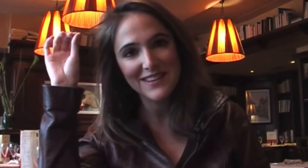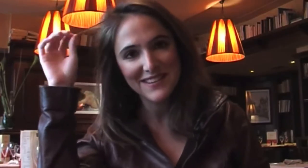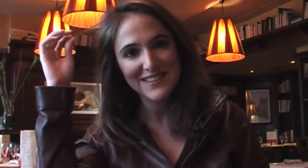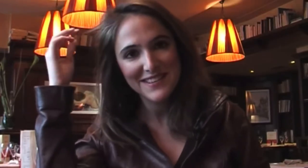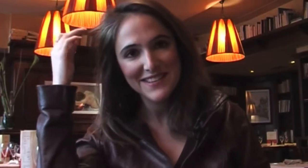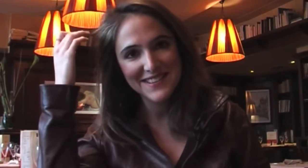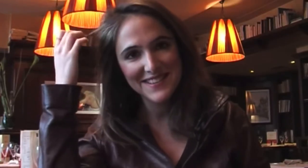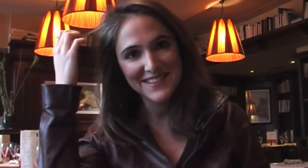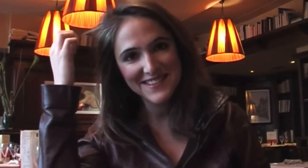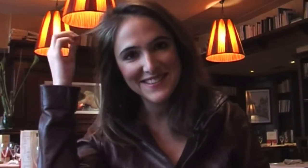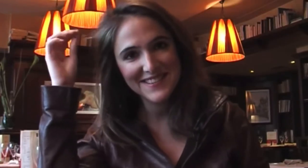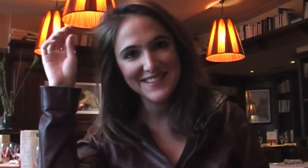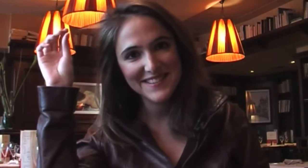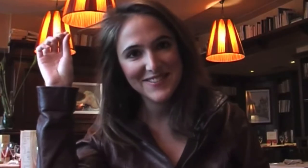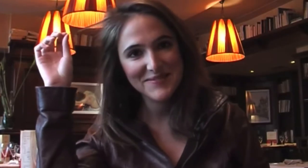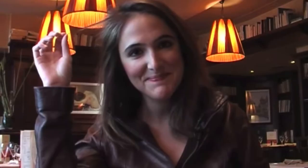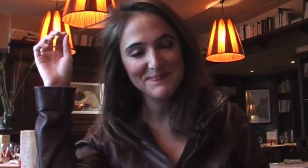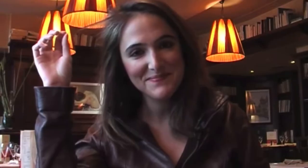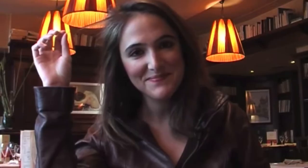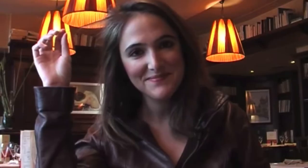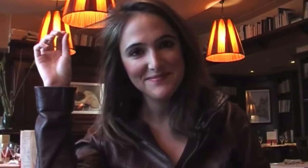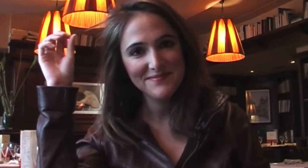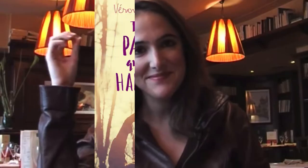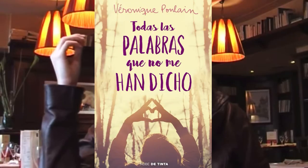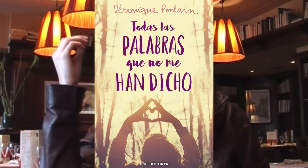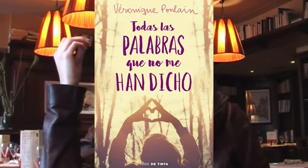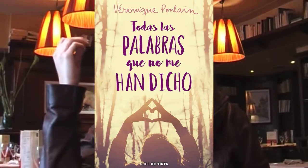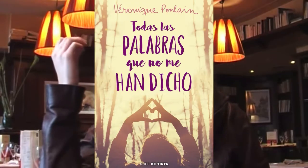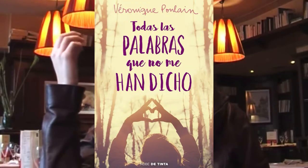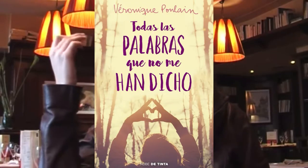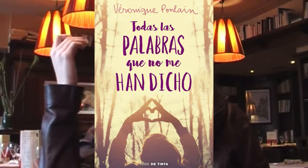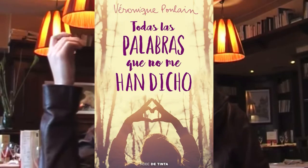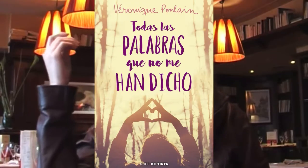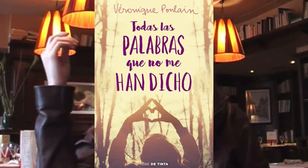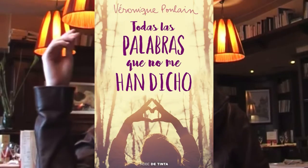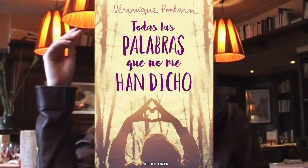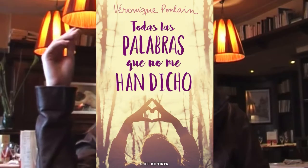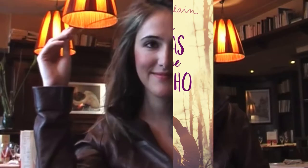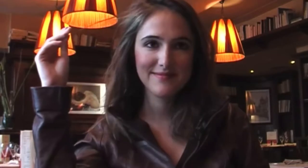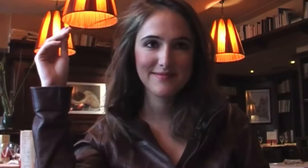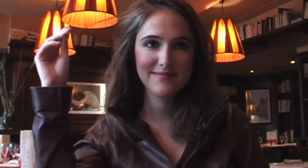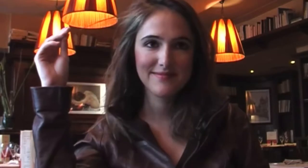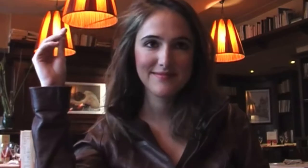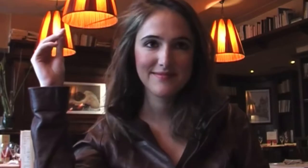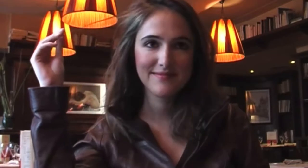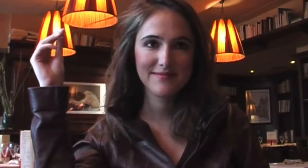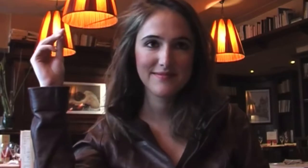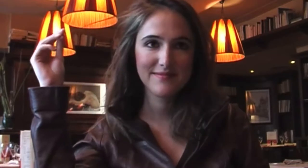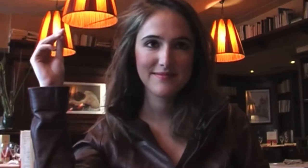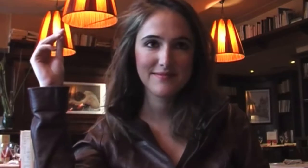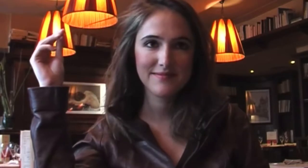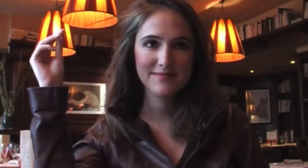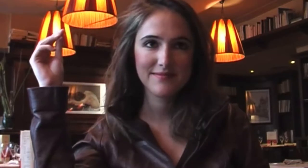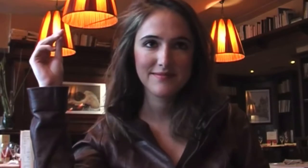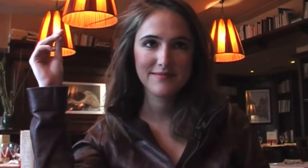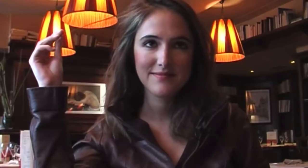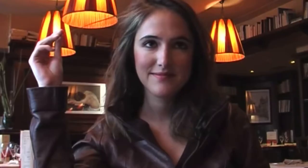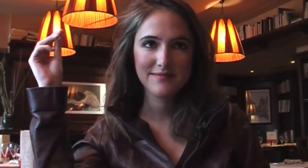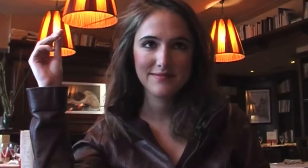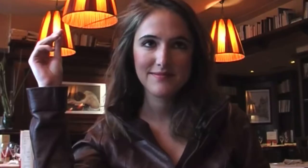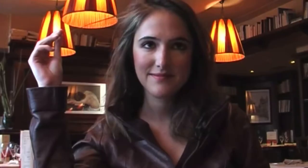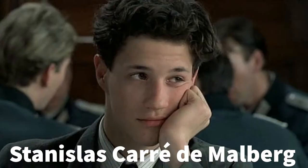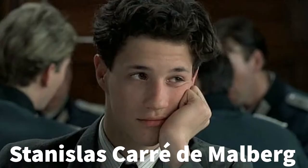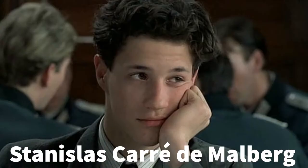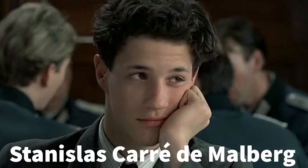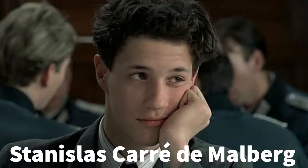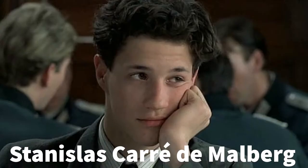sordos, lo que más tarde relataría en su libro Todas las palabras que no me han dicho. Victoria se sintió inspirada y